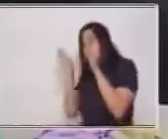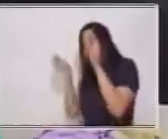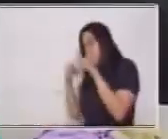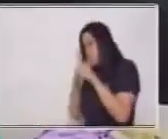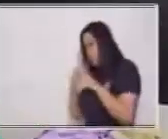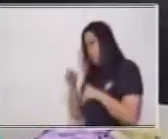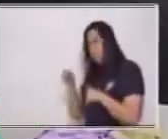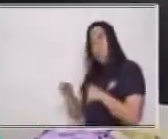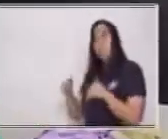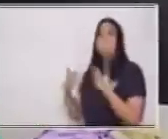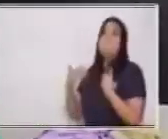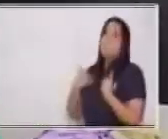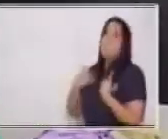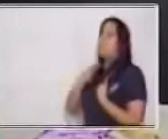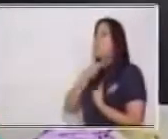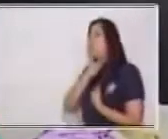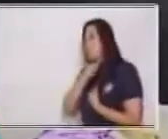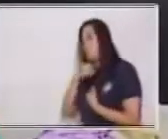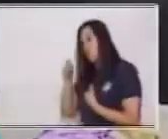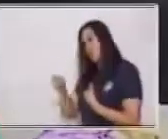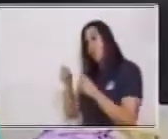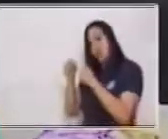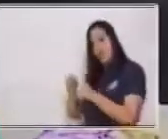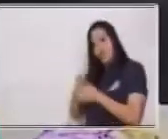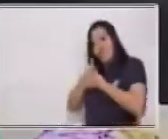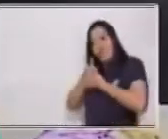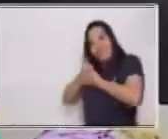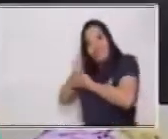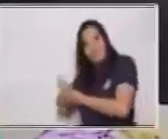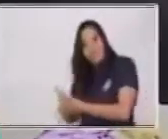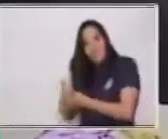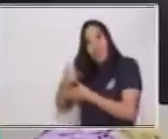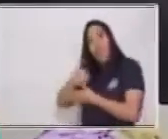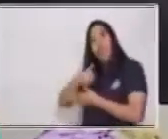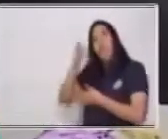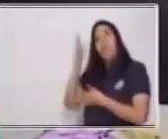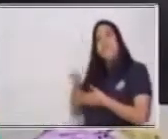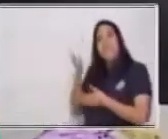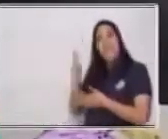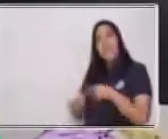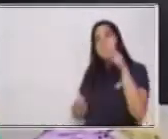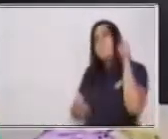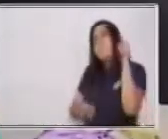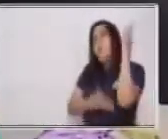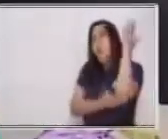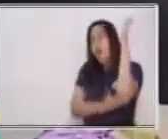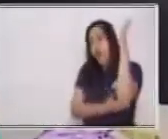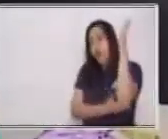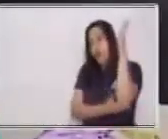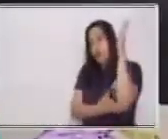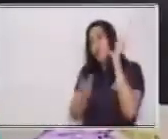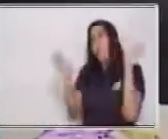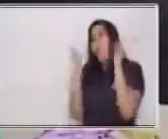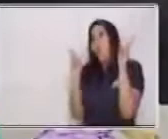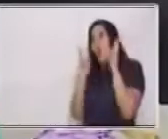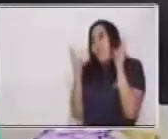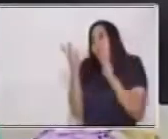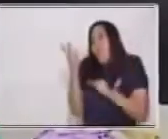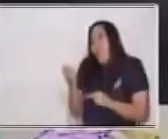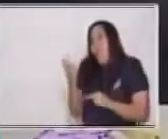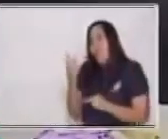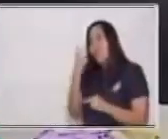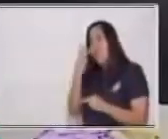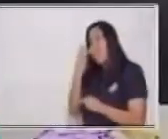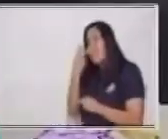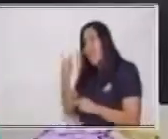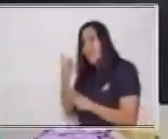dijo, para mí fue un gusto poder ayudarte. Yo me mantengo en este árbol y espero que nos podamos ver a la próxima vez que te